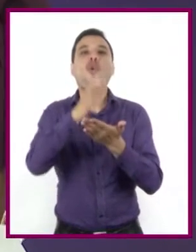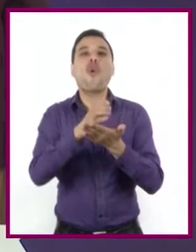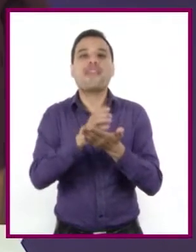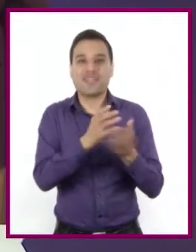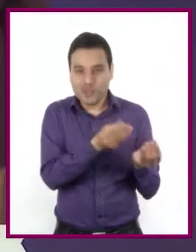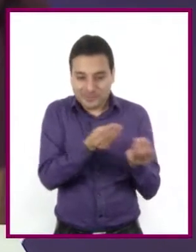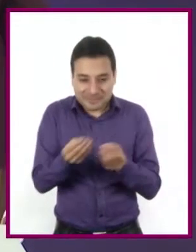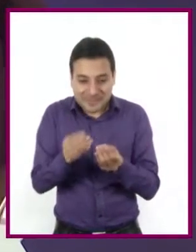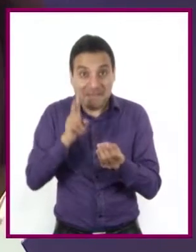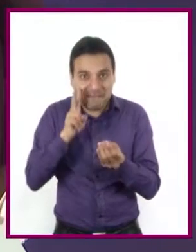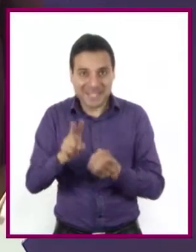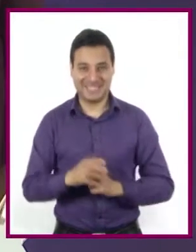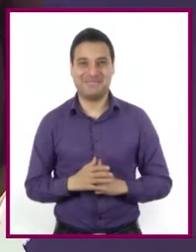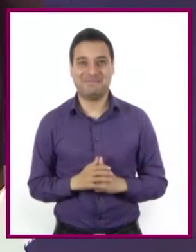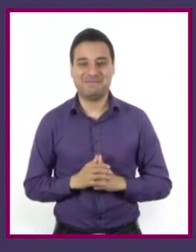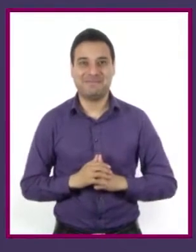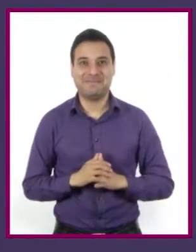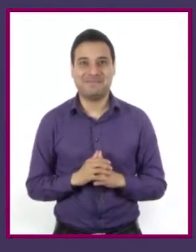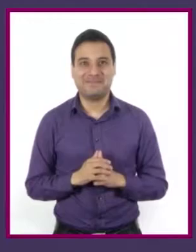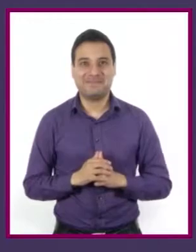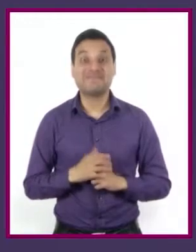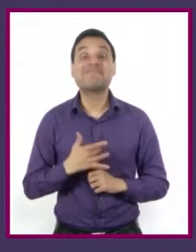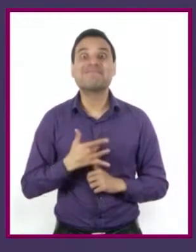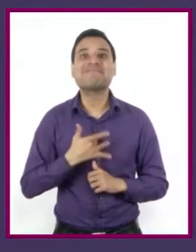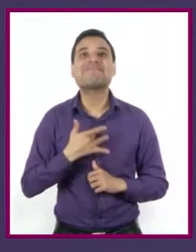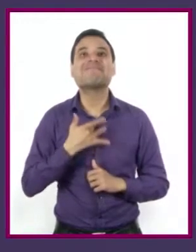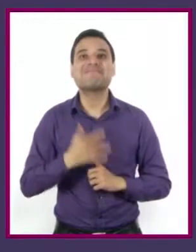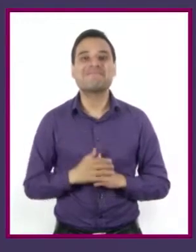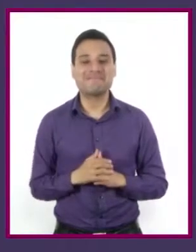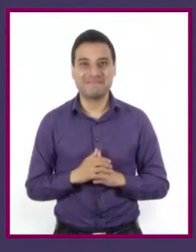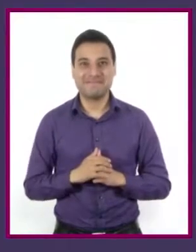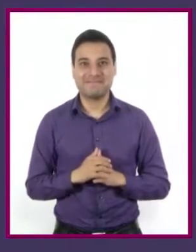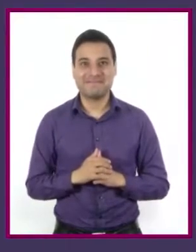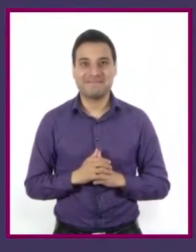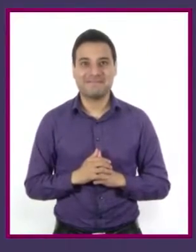y observen su dibujo. ¿Qué tal? Vamos a ver.